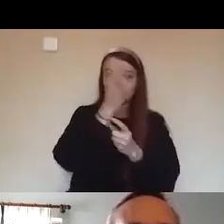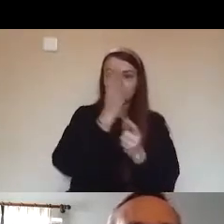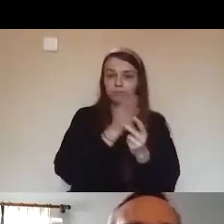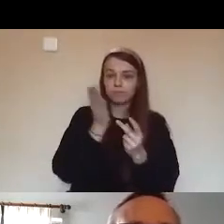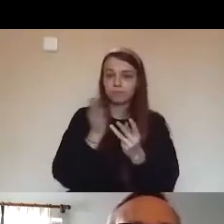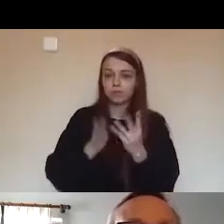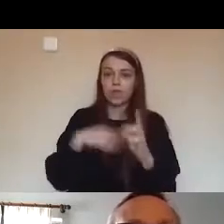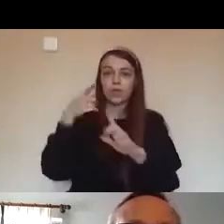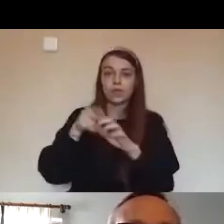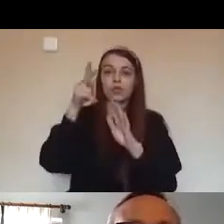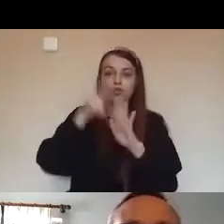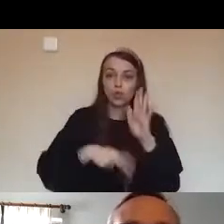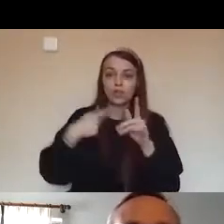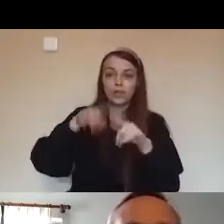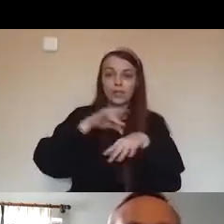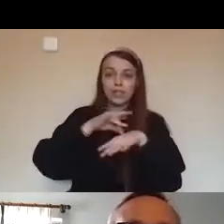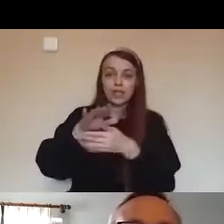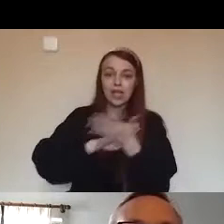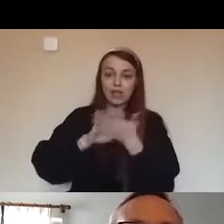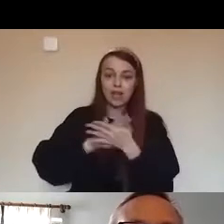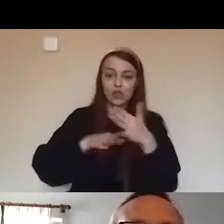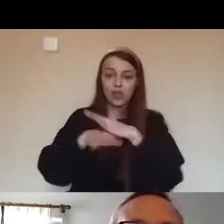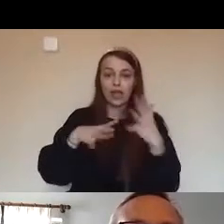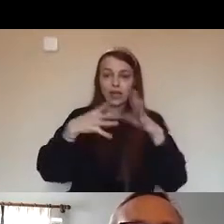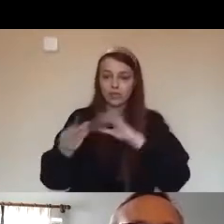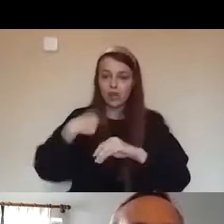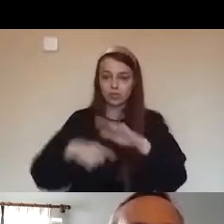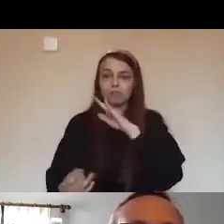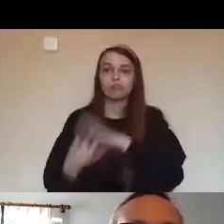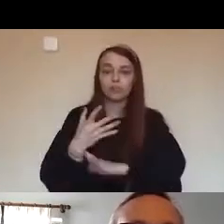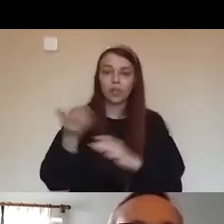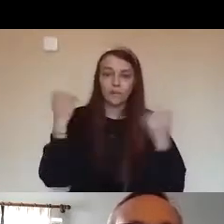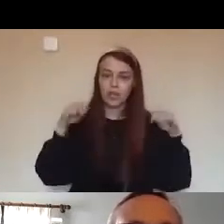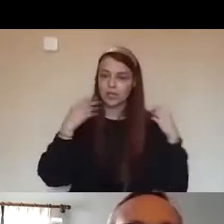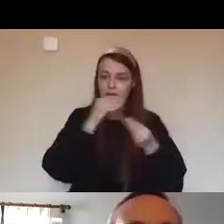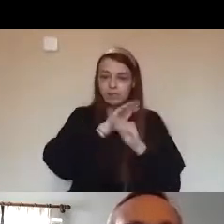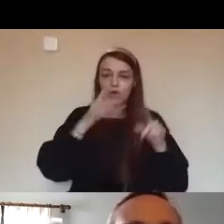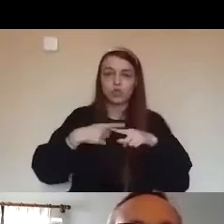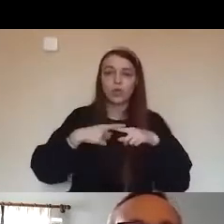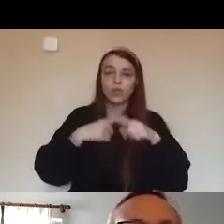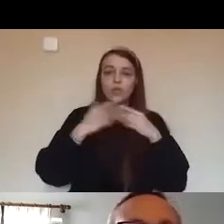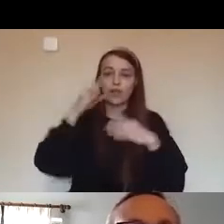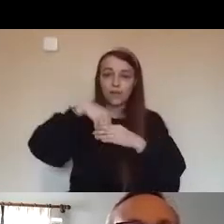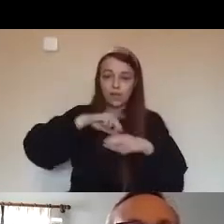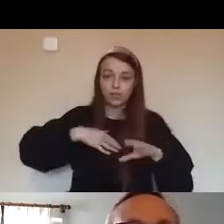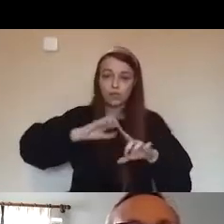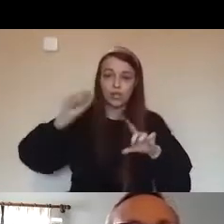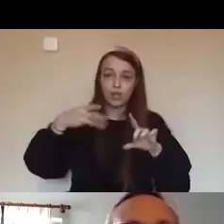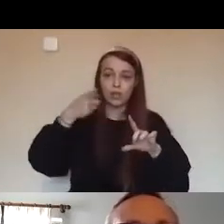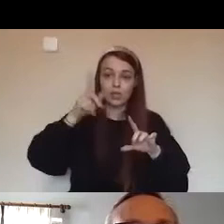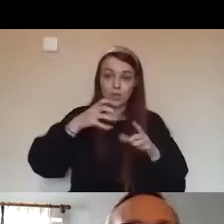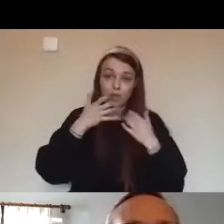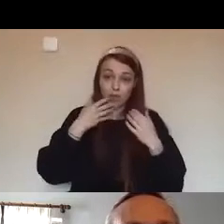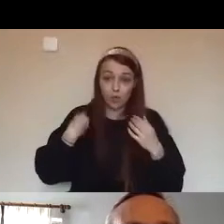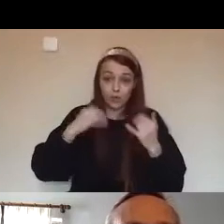normas y guías sobre accesibilidad. Compartimos las mejores prácticas a través de nuestra página web y de eventos como este